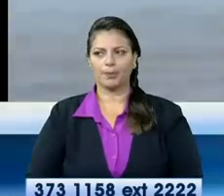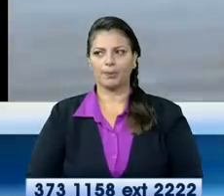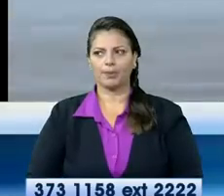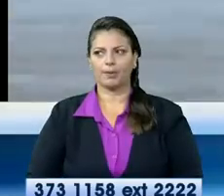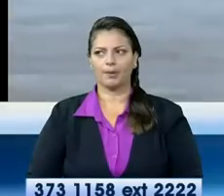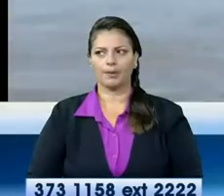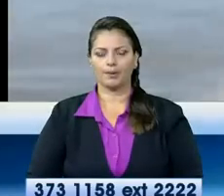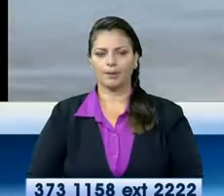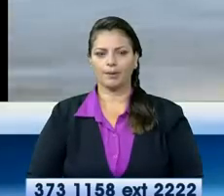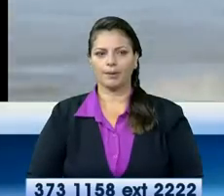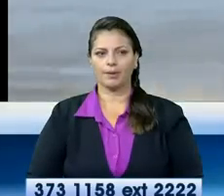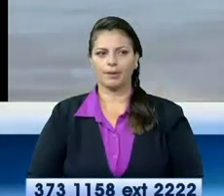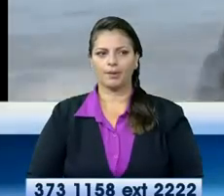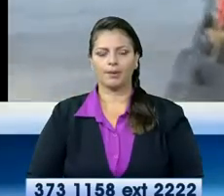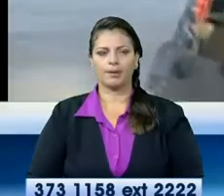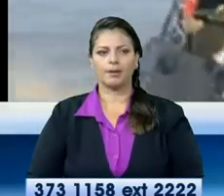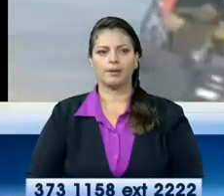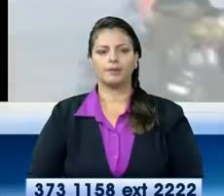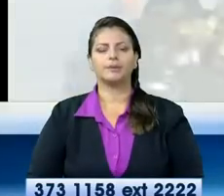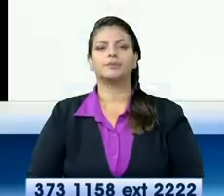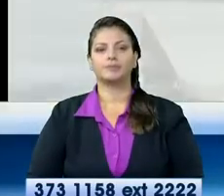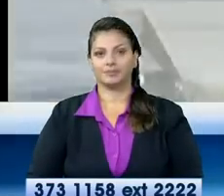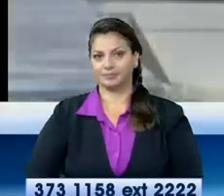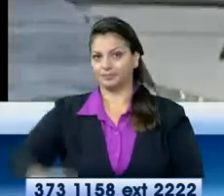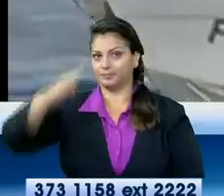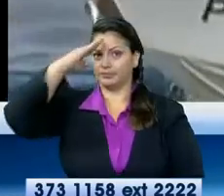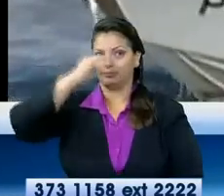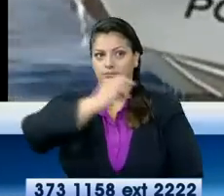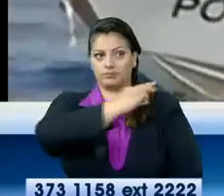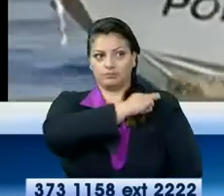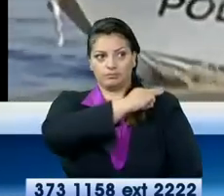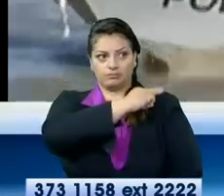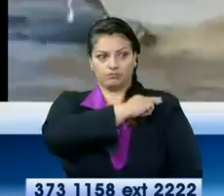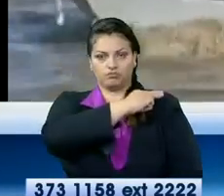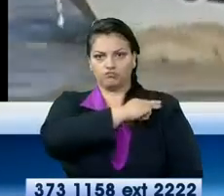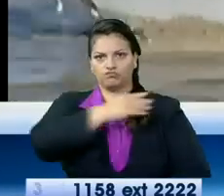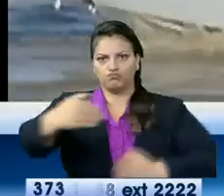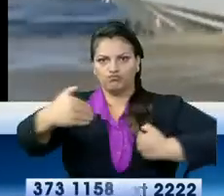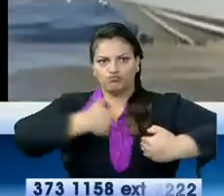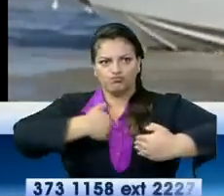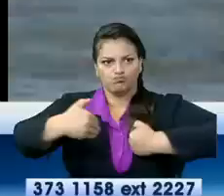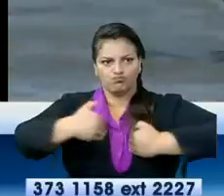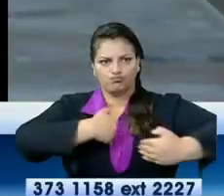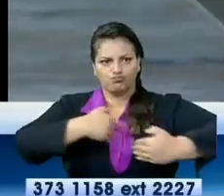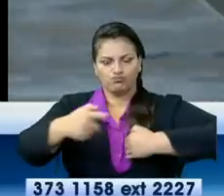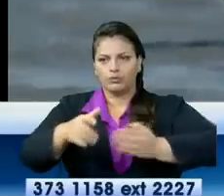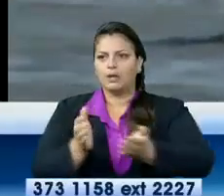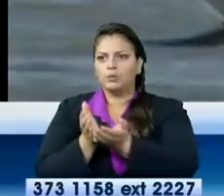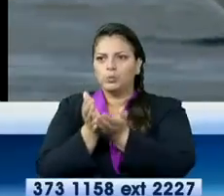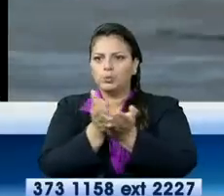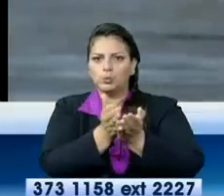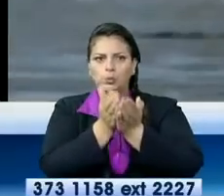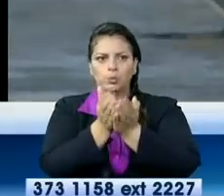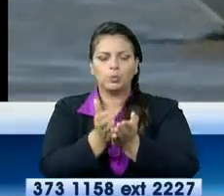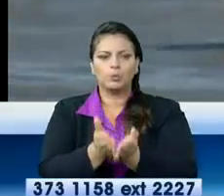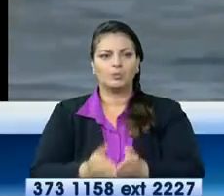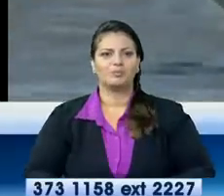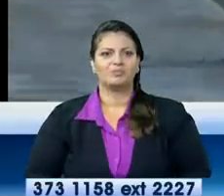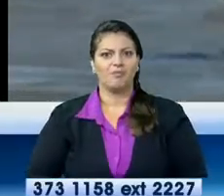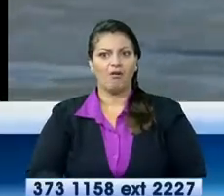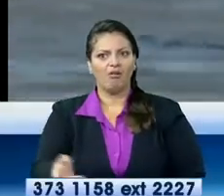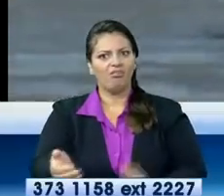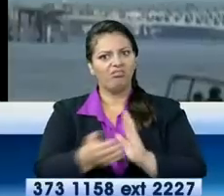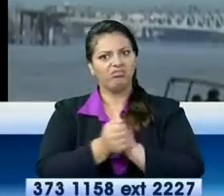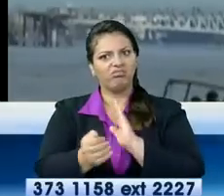Luego fue el turno para los efectivos de las Fuerzas Especiales, quienes hicieron gala de sus equipos y habilidades en el agua. Esta es